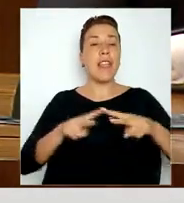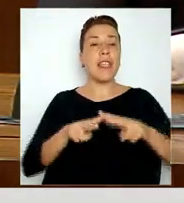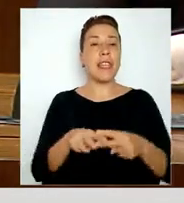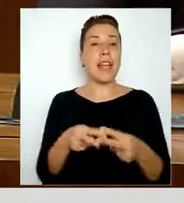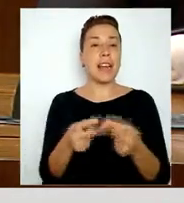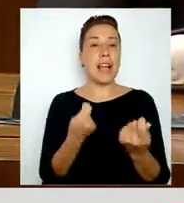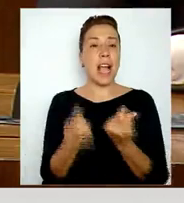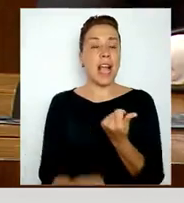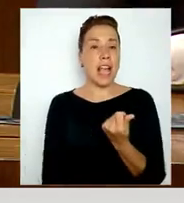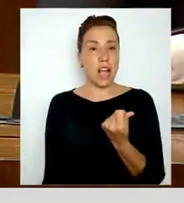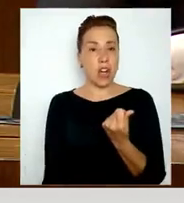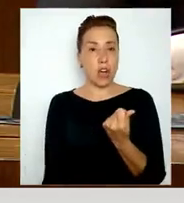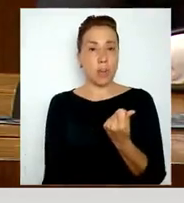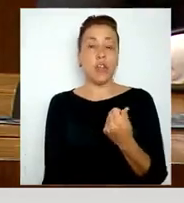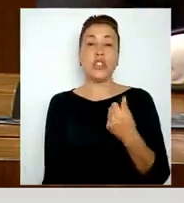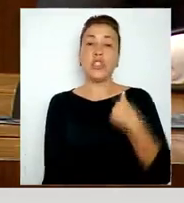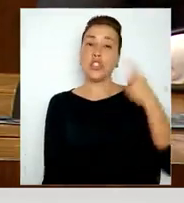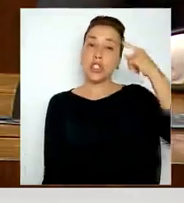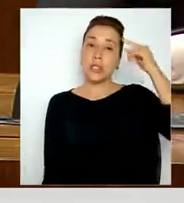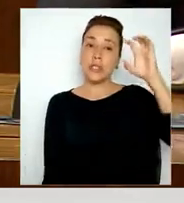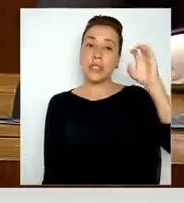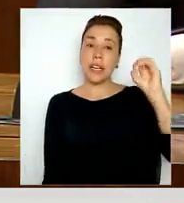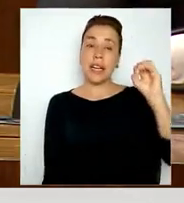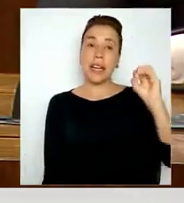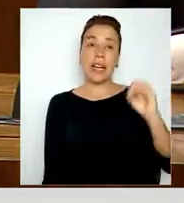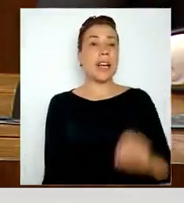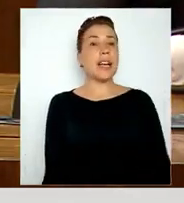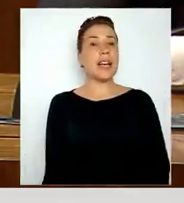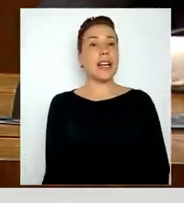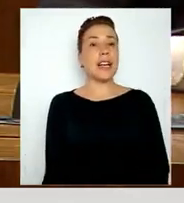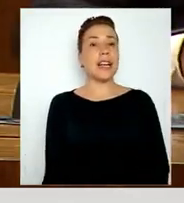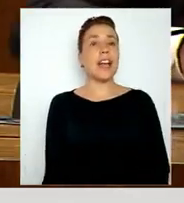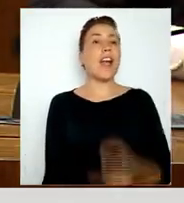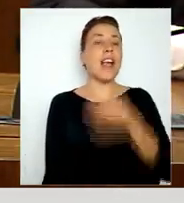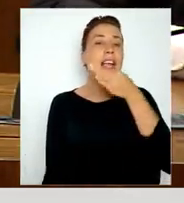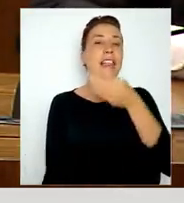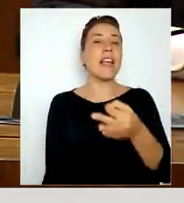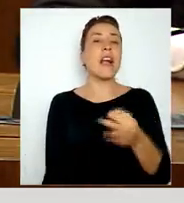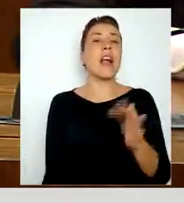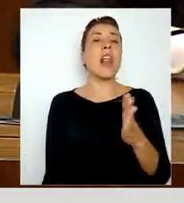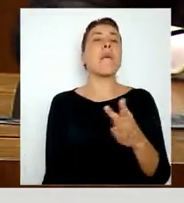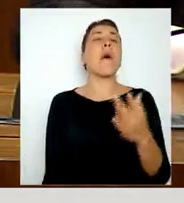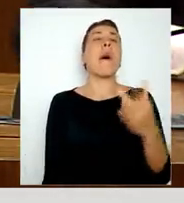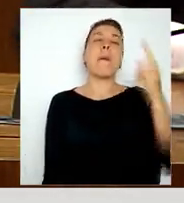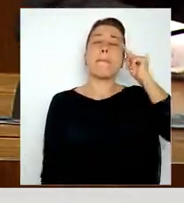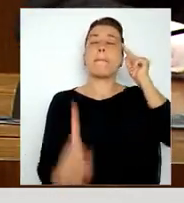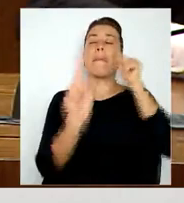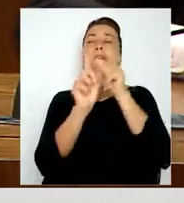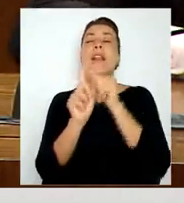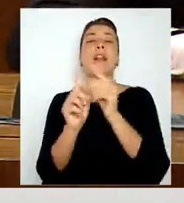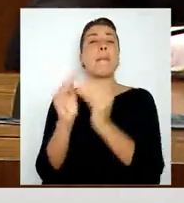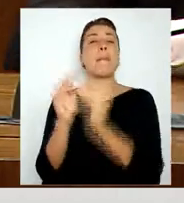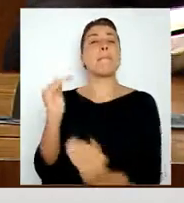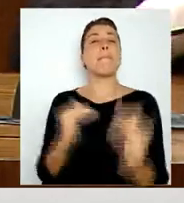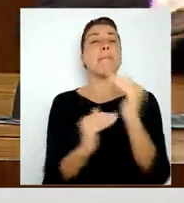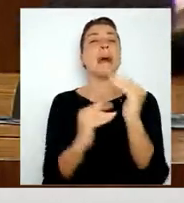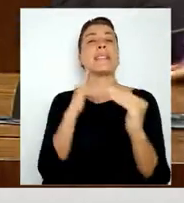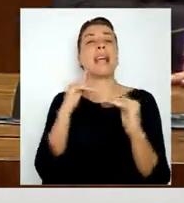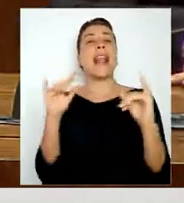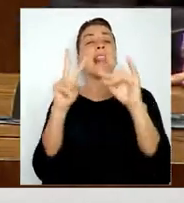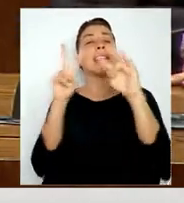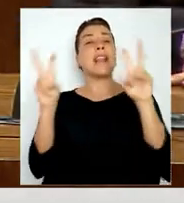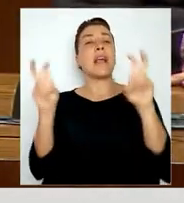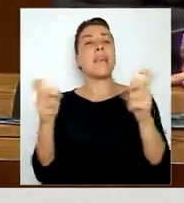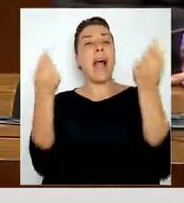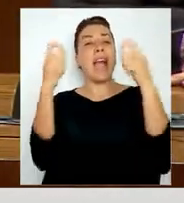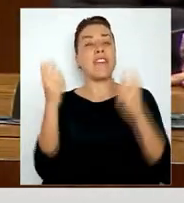creo que eso lo que aquí se ha señalado como que sería preferente por sobre los criterios de evaluación técnica económica el